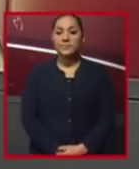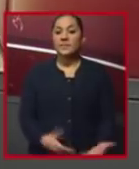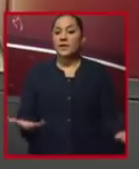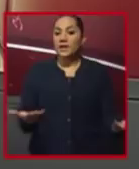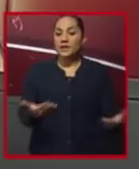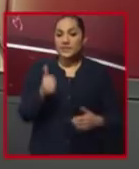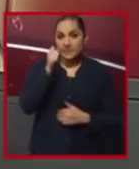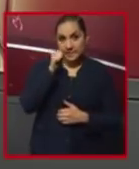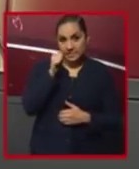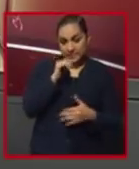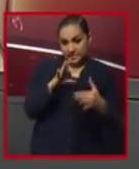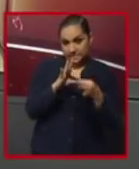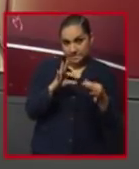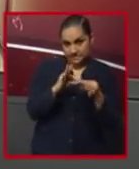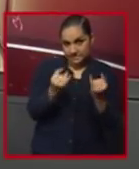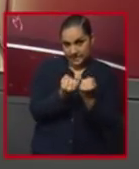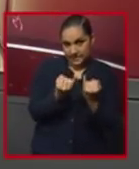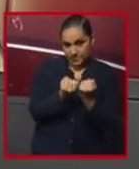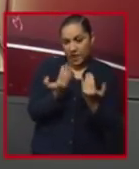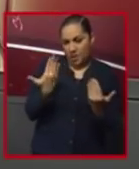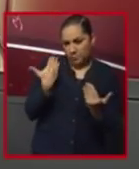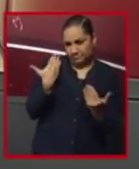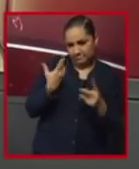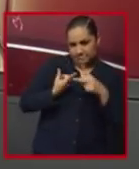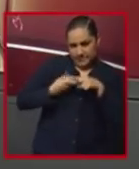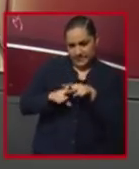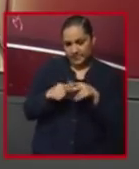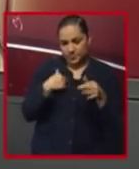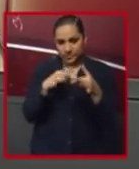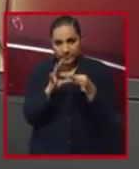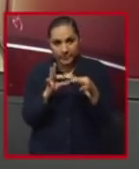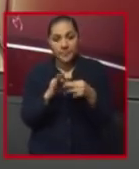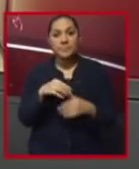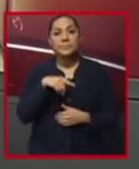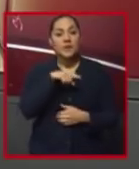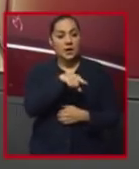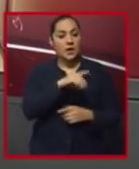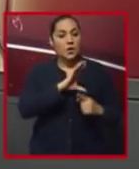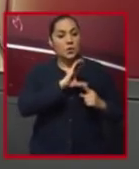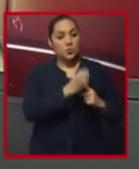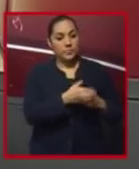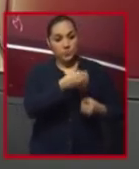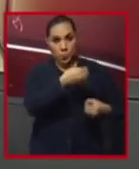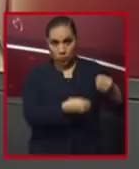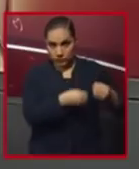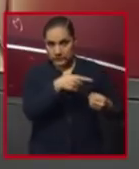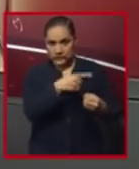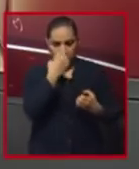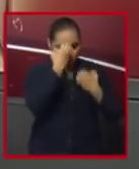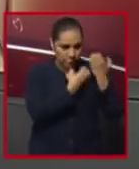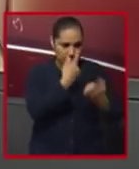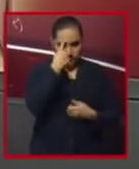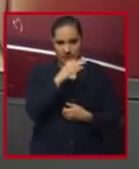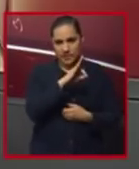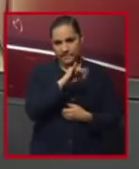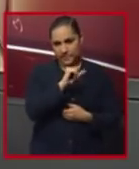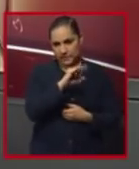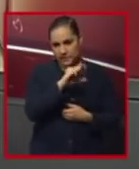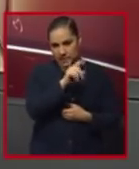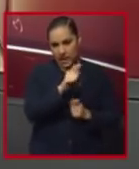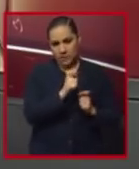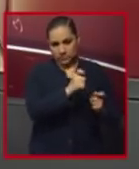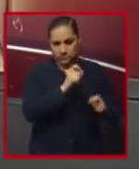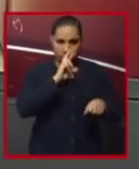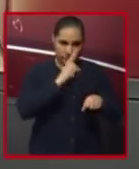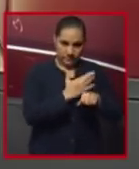Bueno, y como le comentaba al inicio de este espacio informativo, a la par de los trabajos de la Comisión de Justicia para este asunto, el fiscal, de la Comisión Permanente, hay comisiones